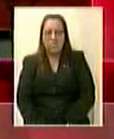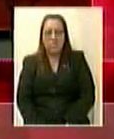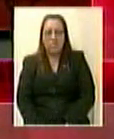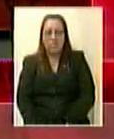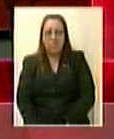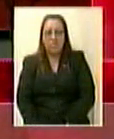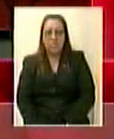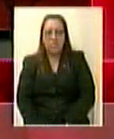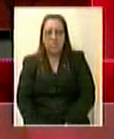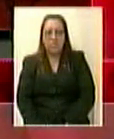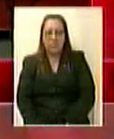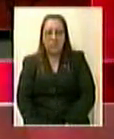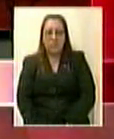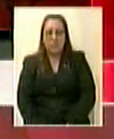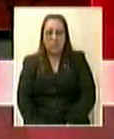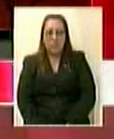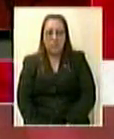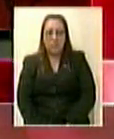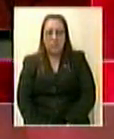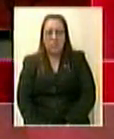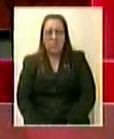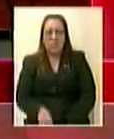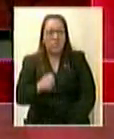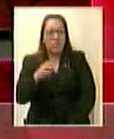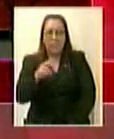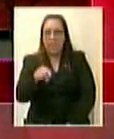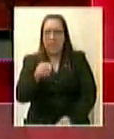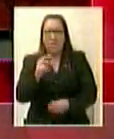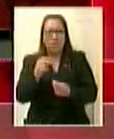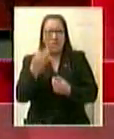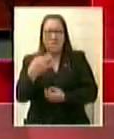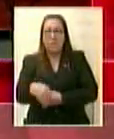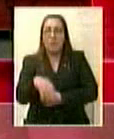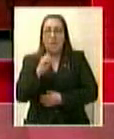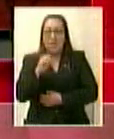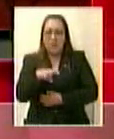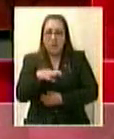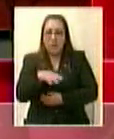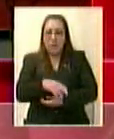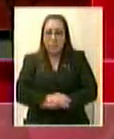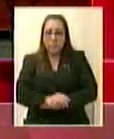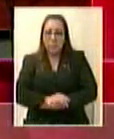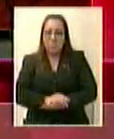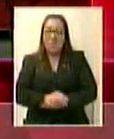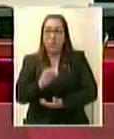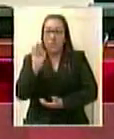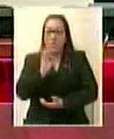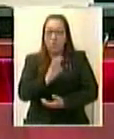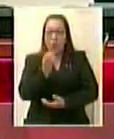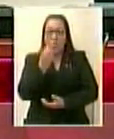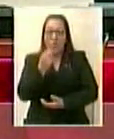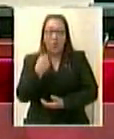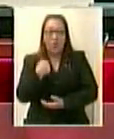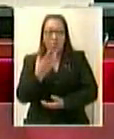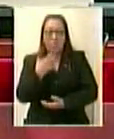fenilatilamina, ¿no? Fenilalina. Bueno, fenilamina. Yo siempre he dicho algo, nunca como lo